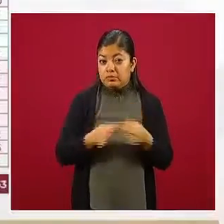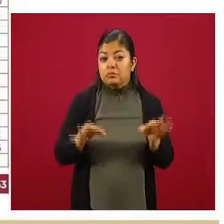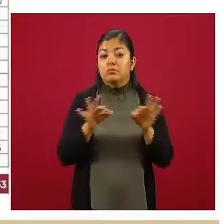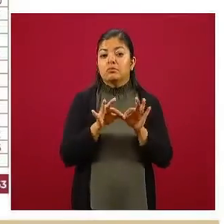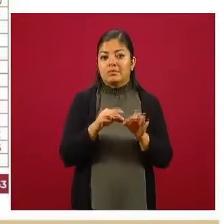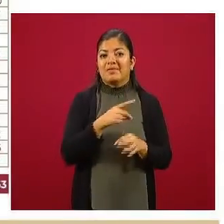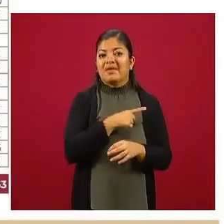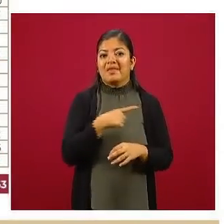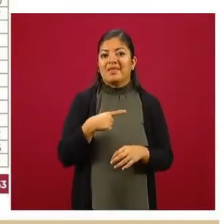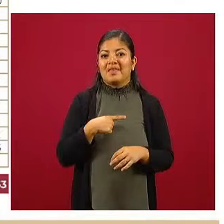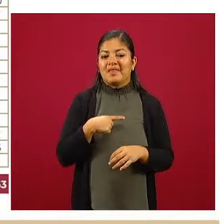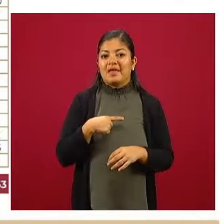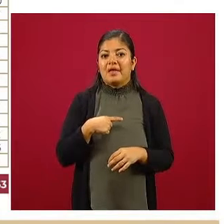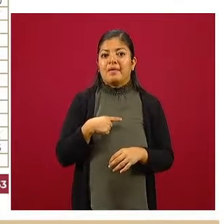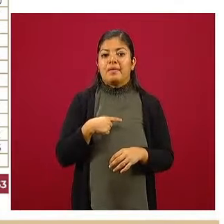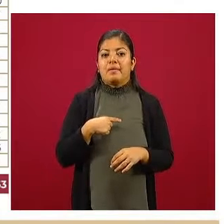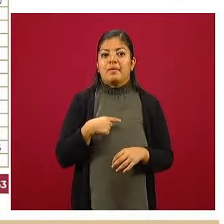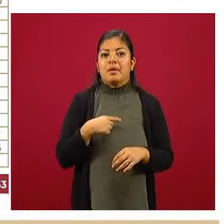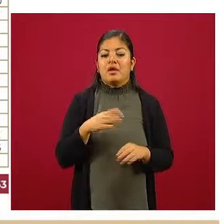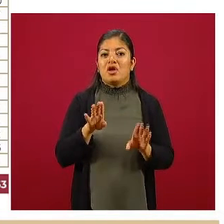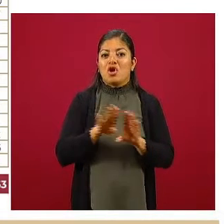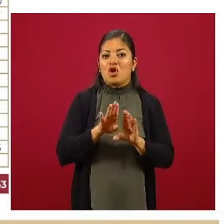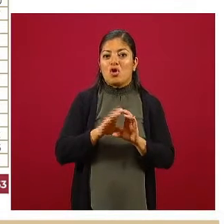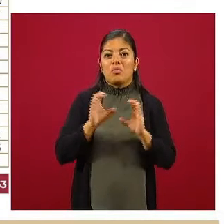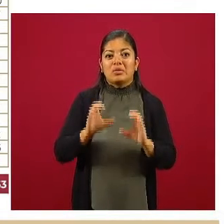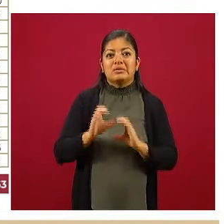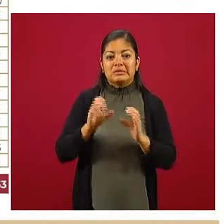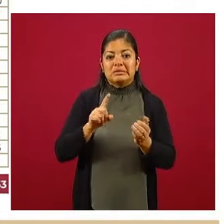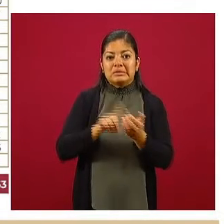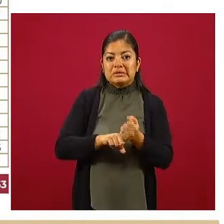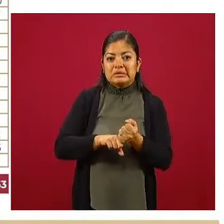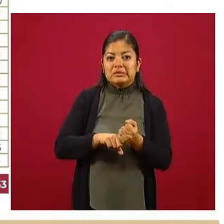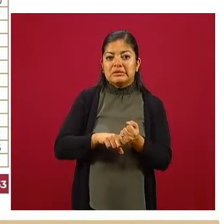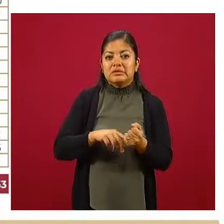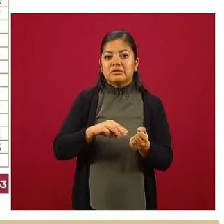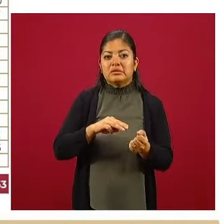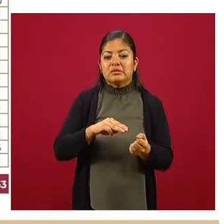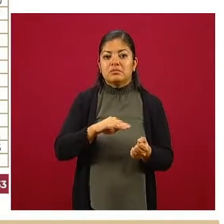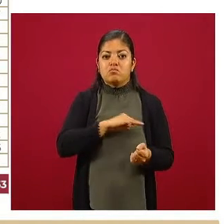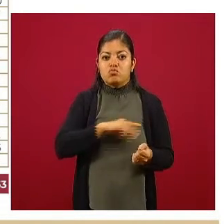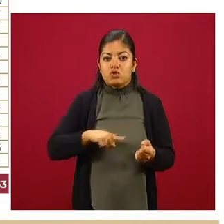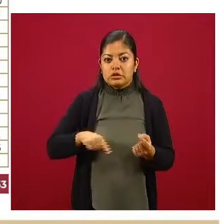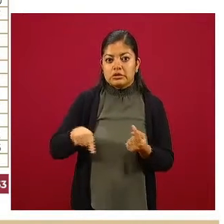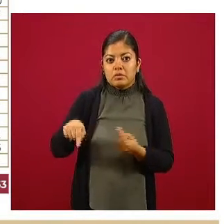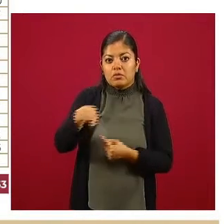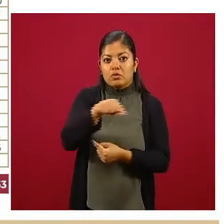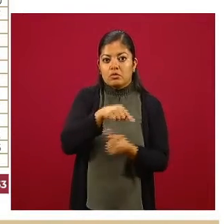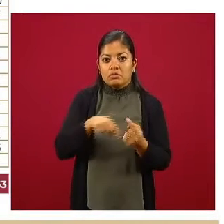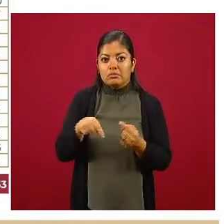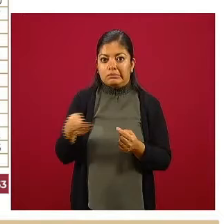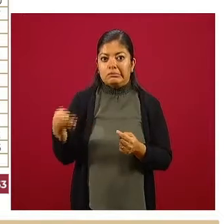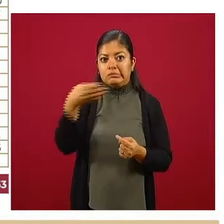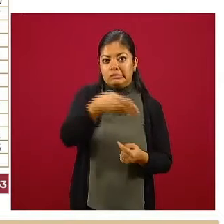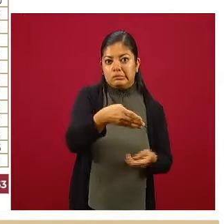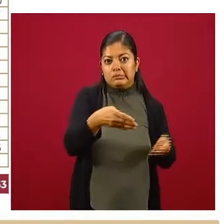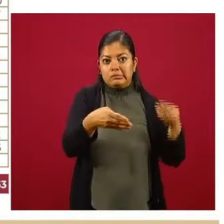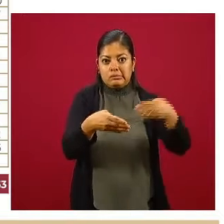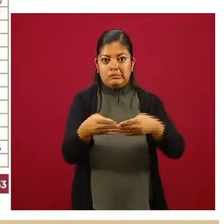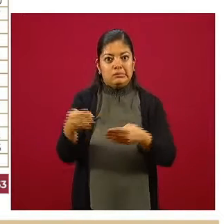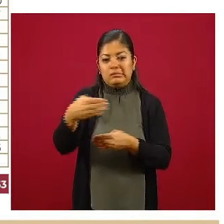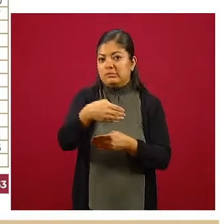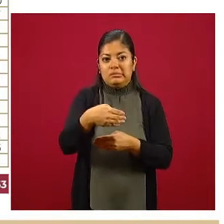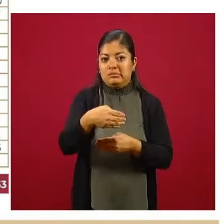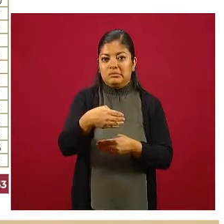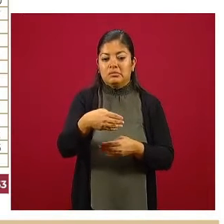haya poca movilidad intermunicipal, particularmente a municipios que pudieran